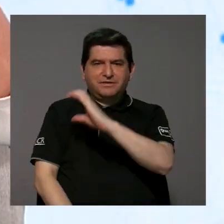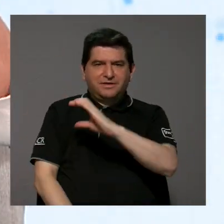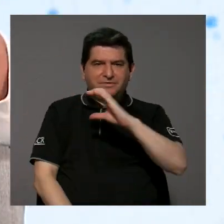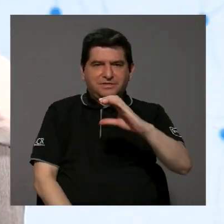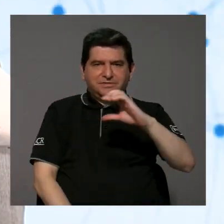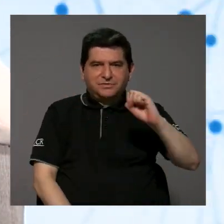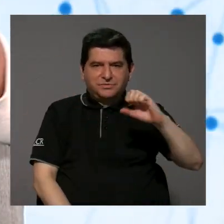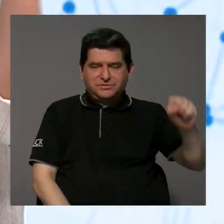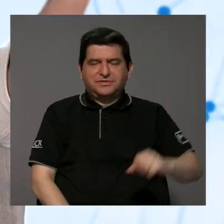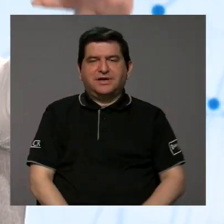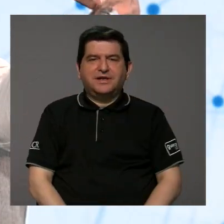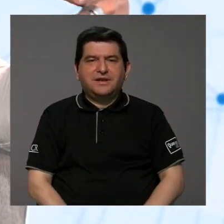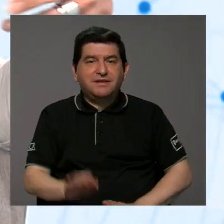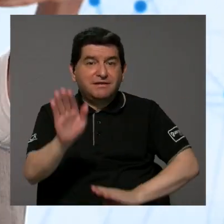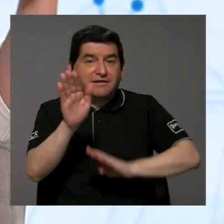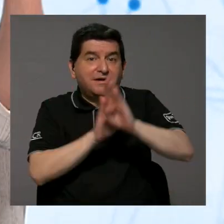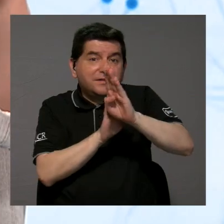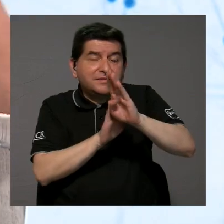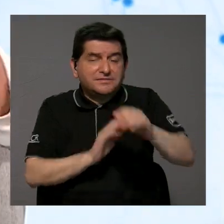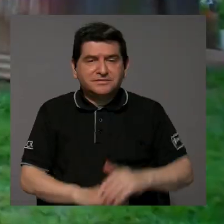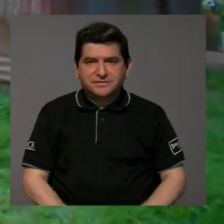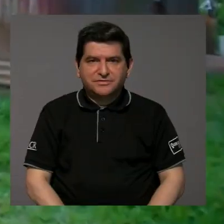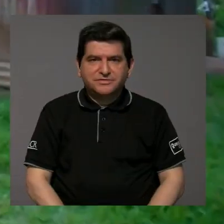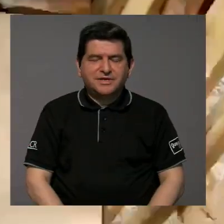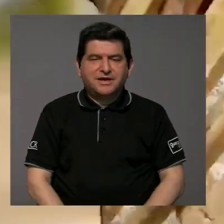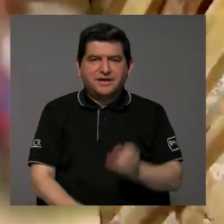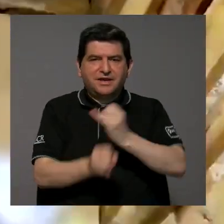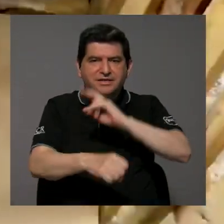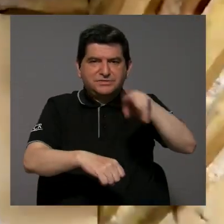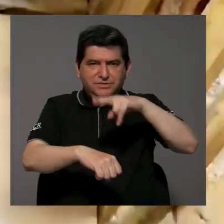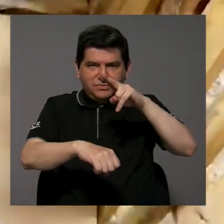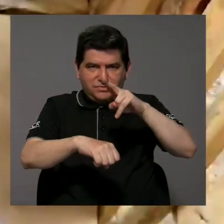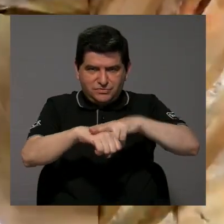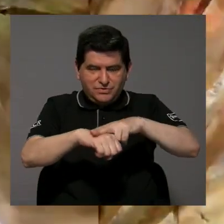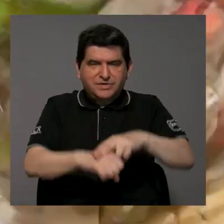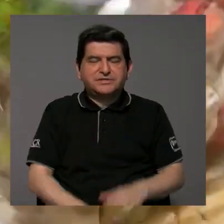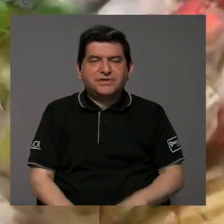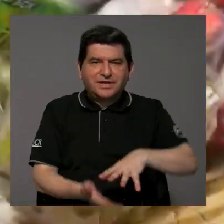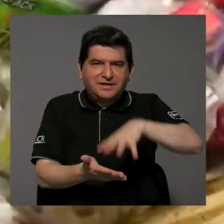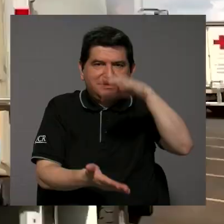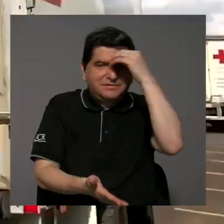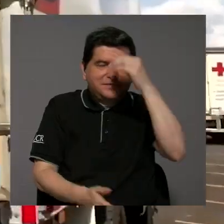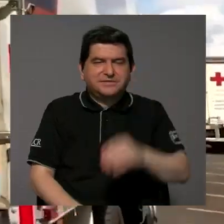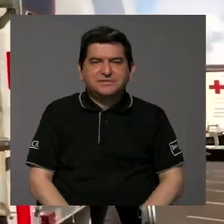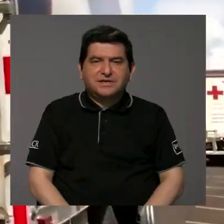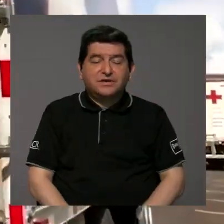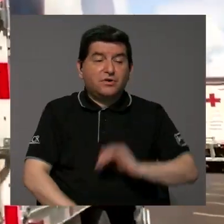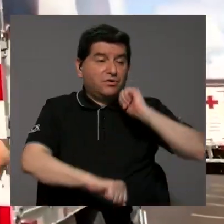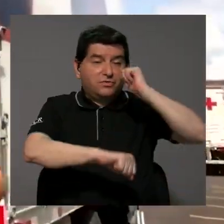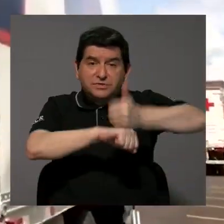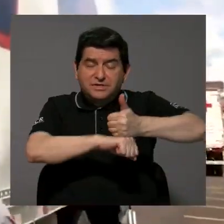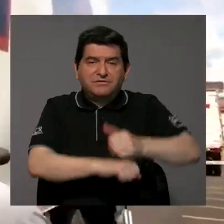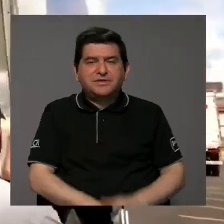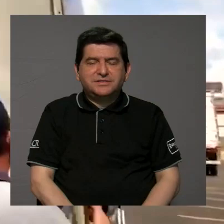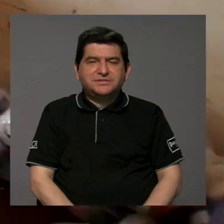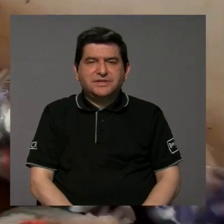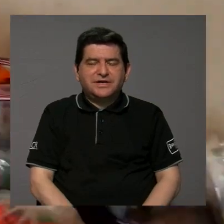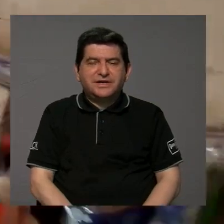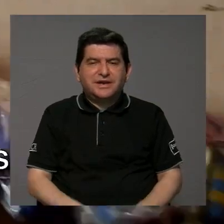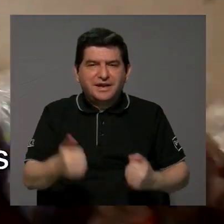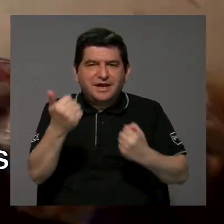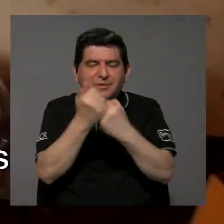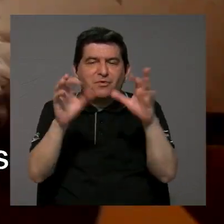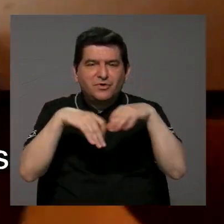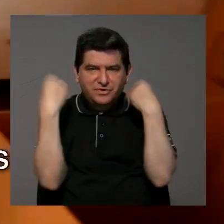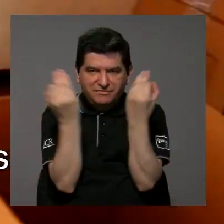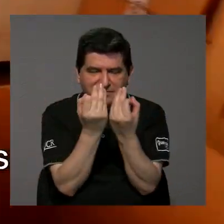Social, cuando se desarrolló el Instituto Nacional de Aprendizaje, cuando se creó asignaciones familiares en los